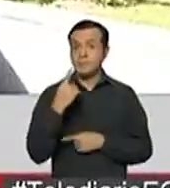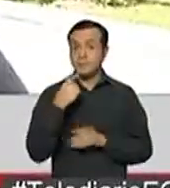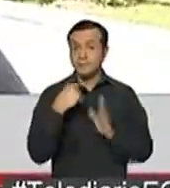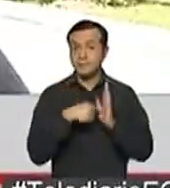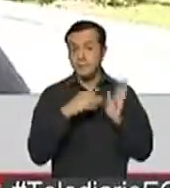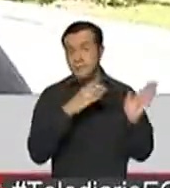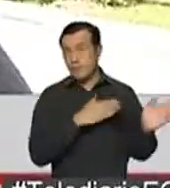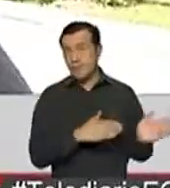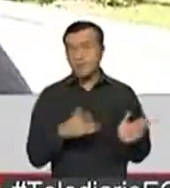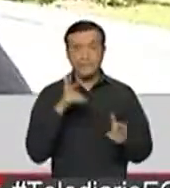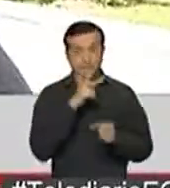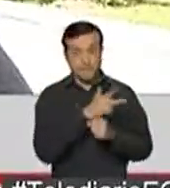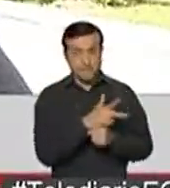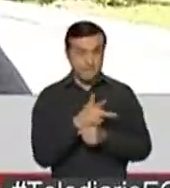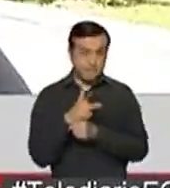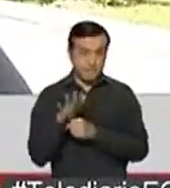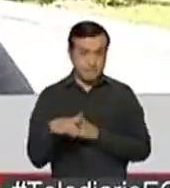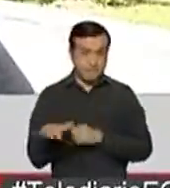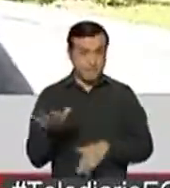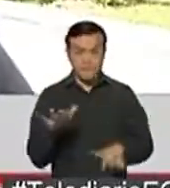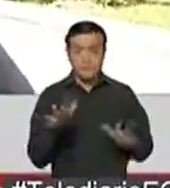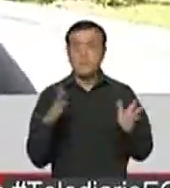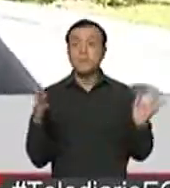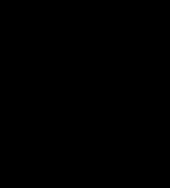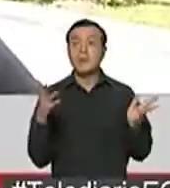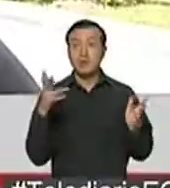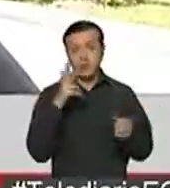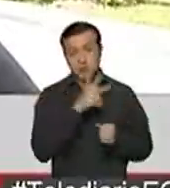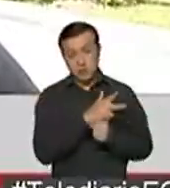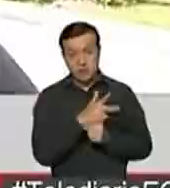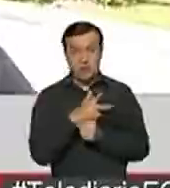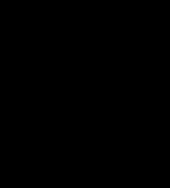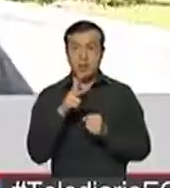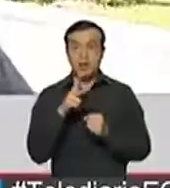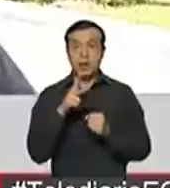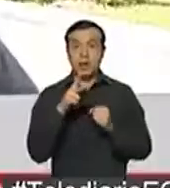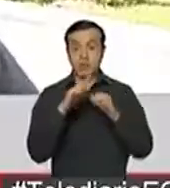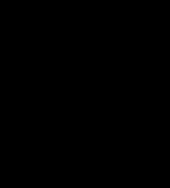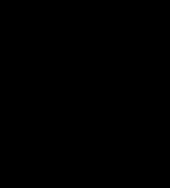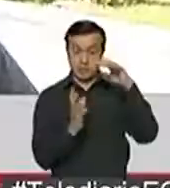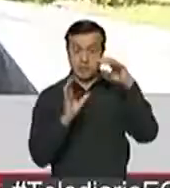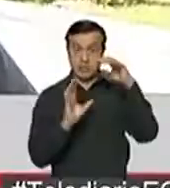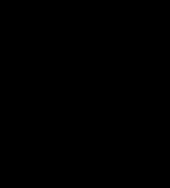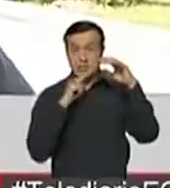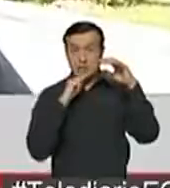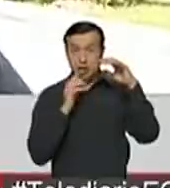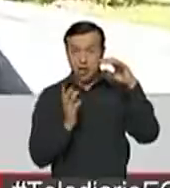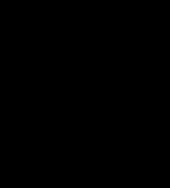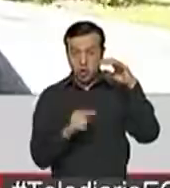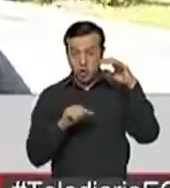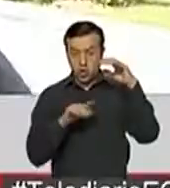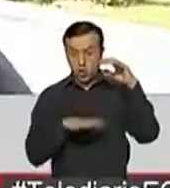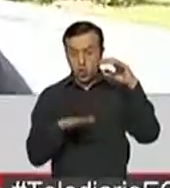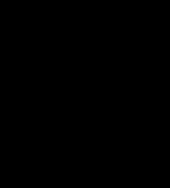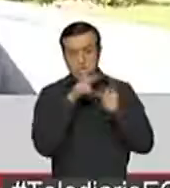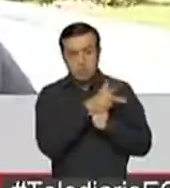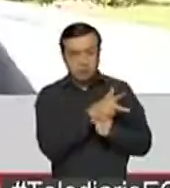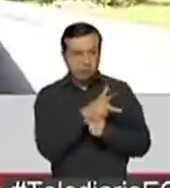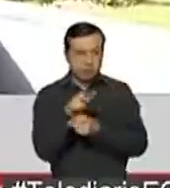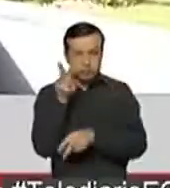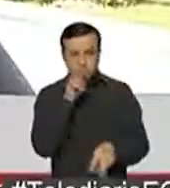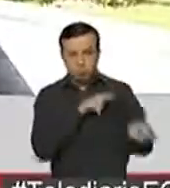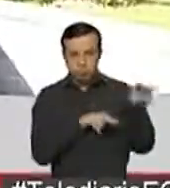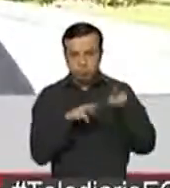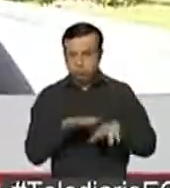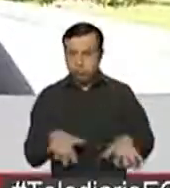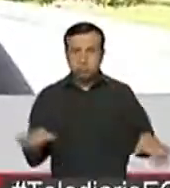tengamos nosotros videovigilancia allá no solamente es una cámara puesta en la Antártida, sino serán cámaras que dará información